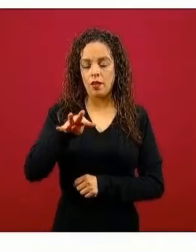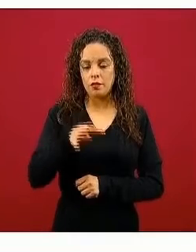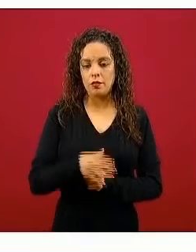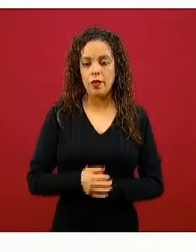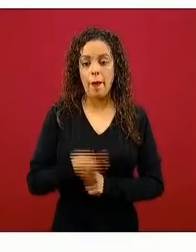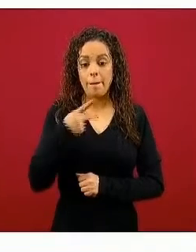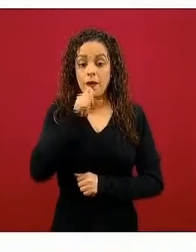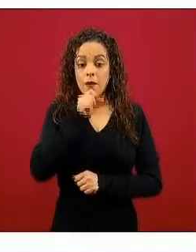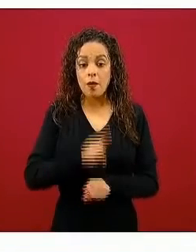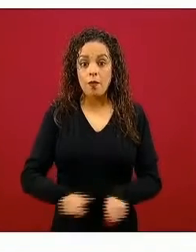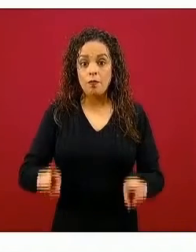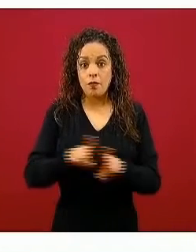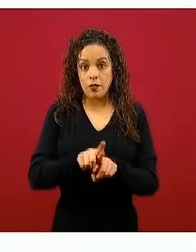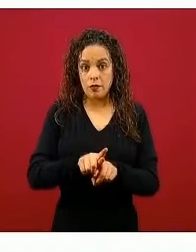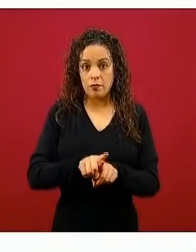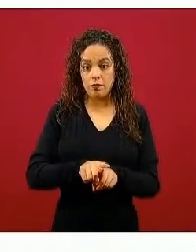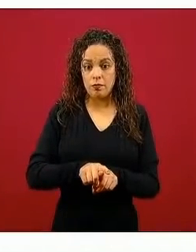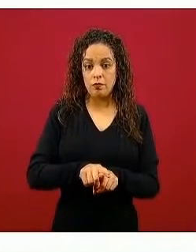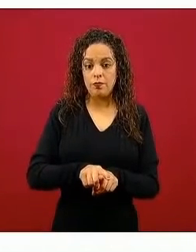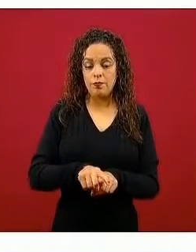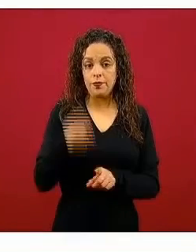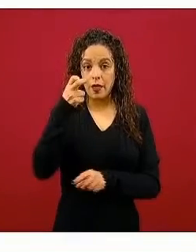fueron descartados